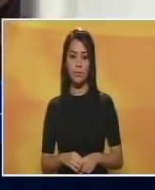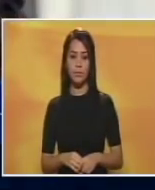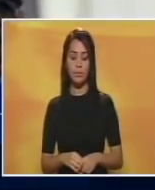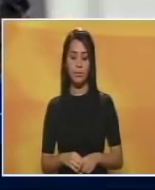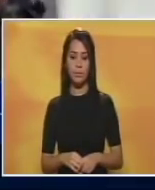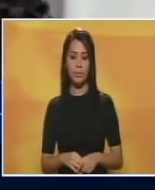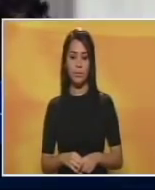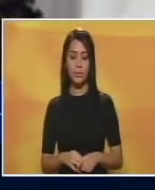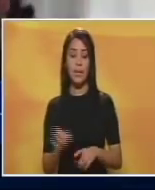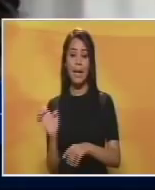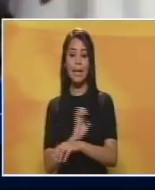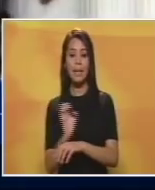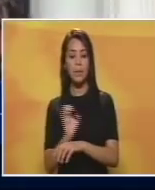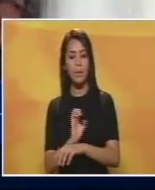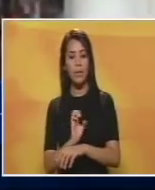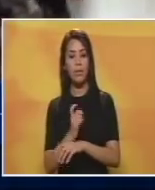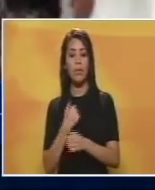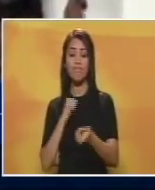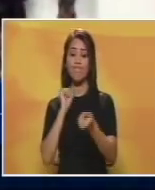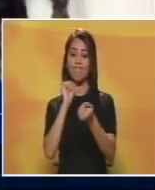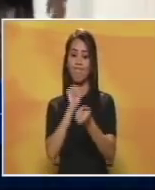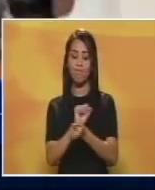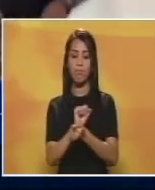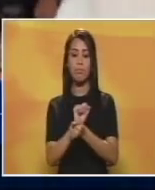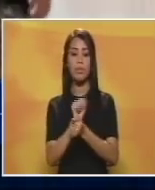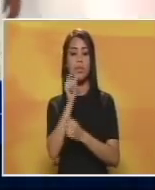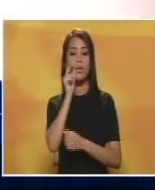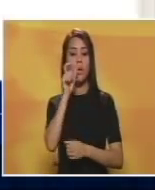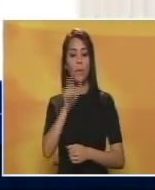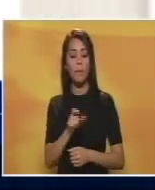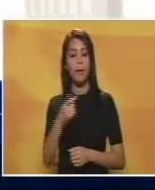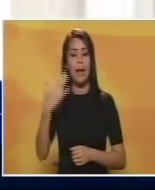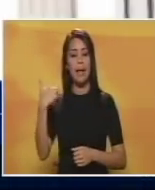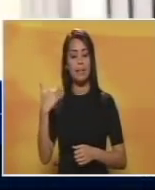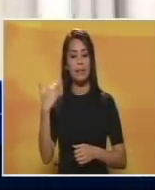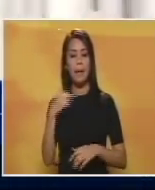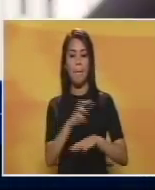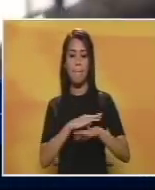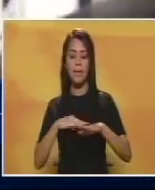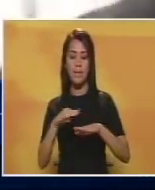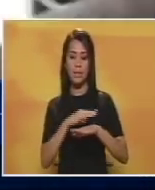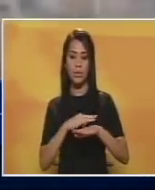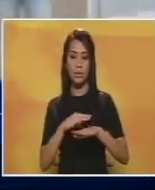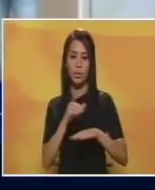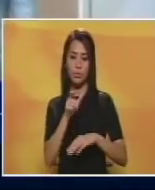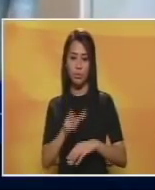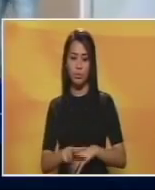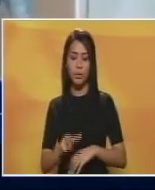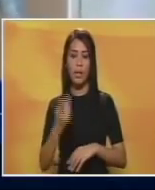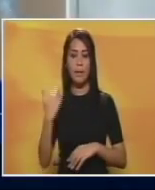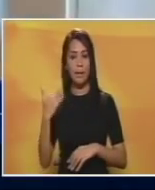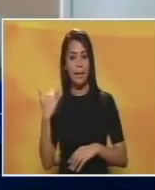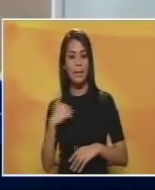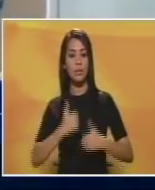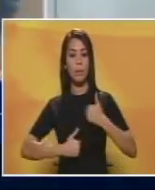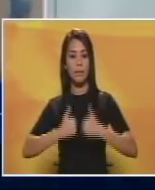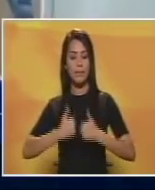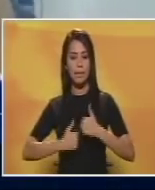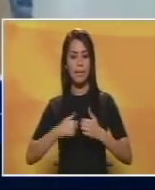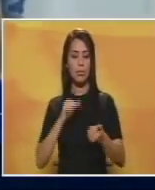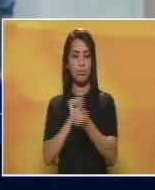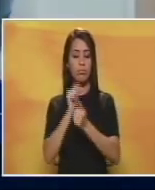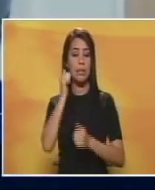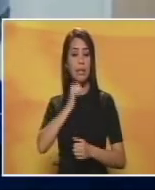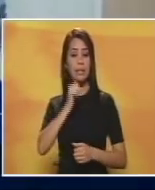En Ecuador determinaron prisión preventiva para Iván Espinel, exministro de Gobierno de Lenín Moreno y ex candidato presidencial, que fue detenido